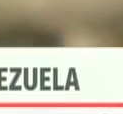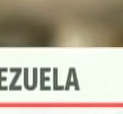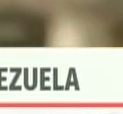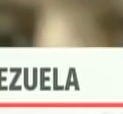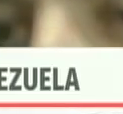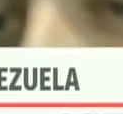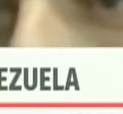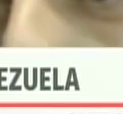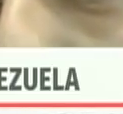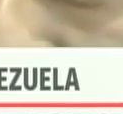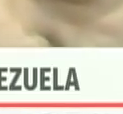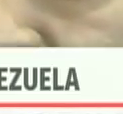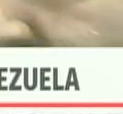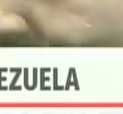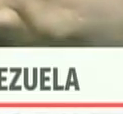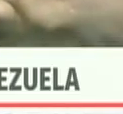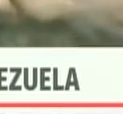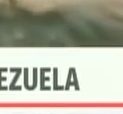Y